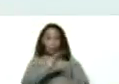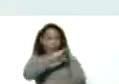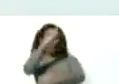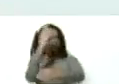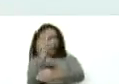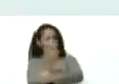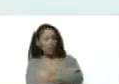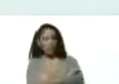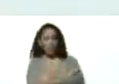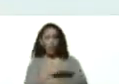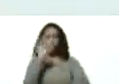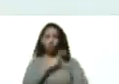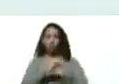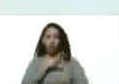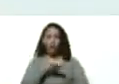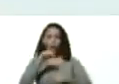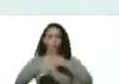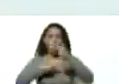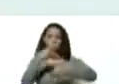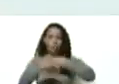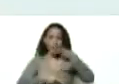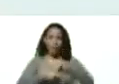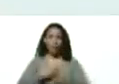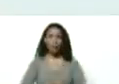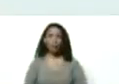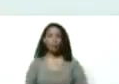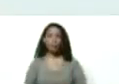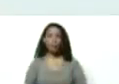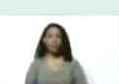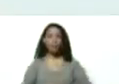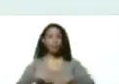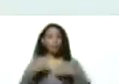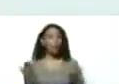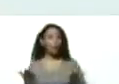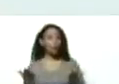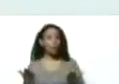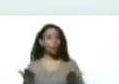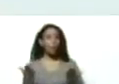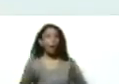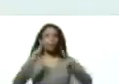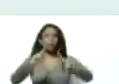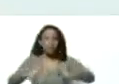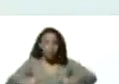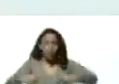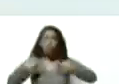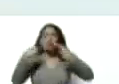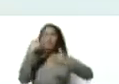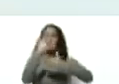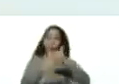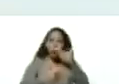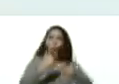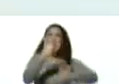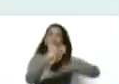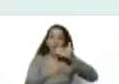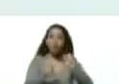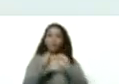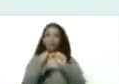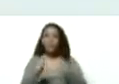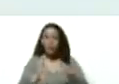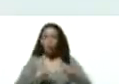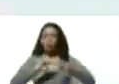sociales, políticas, que se va renovando y se va creando permanentemente,